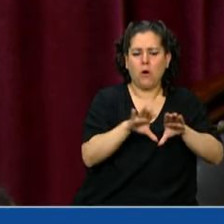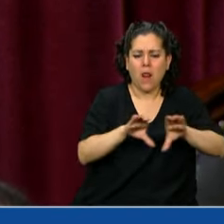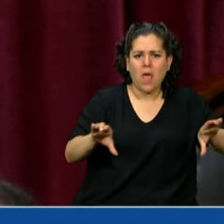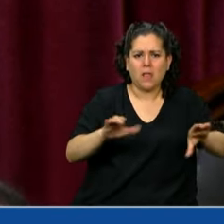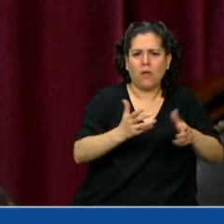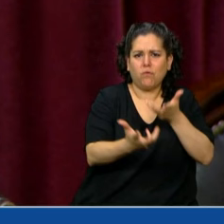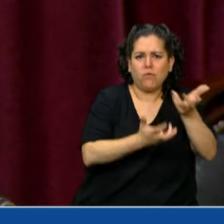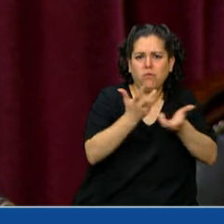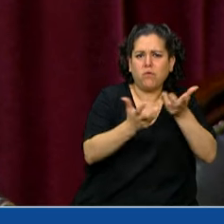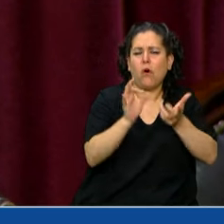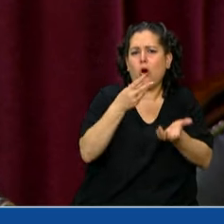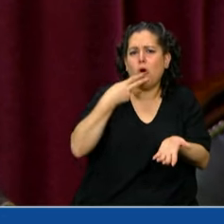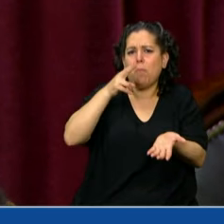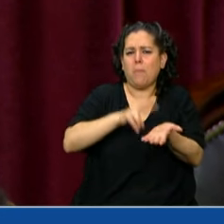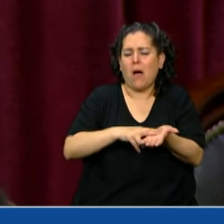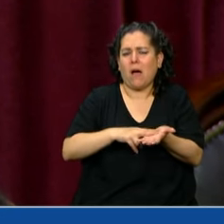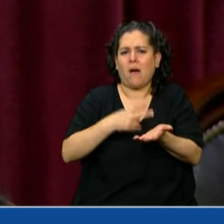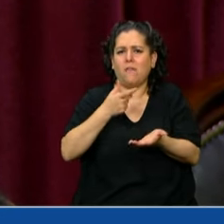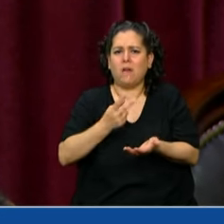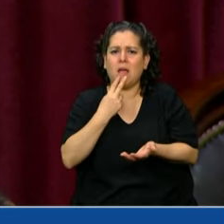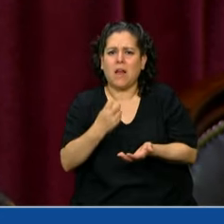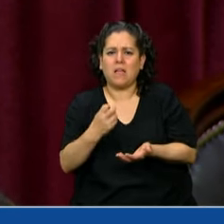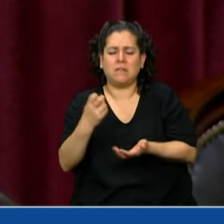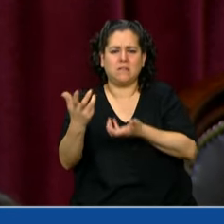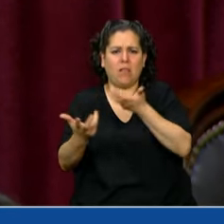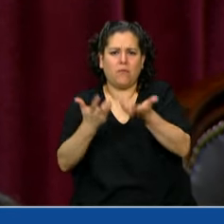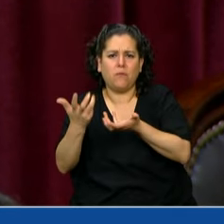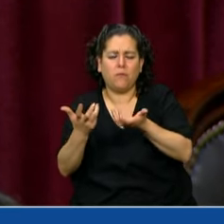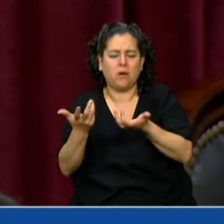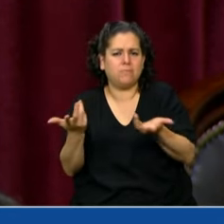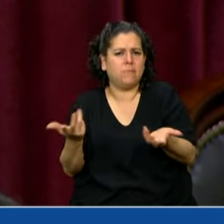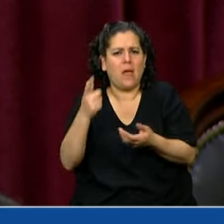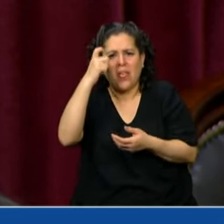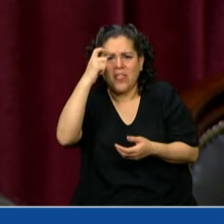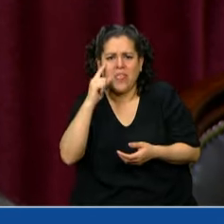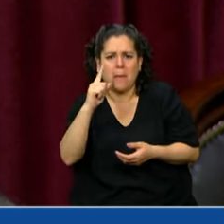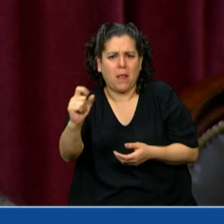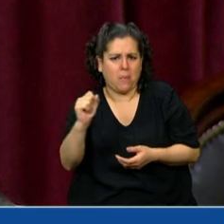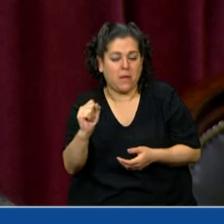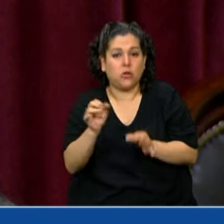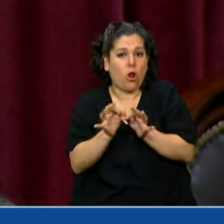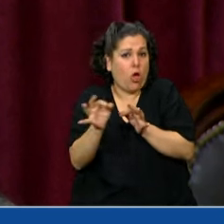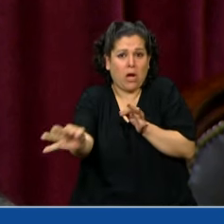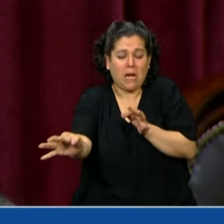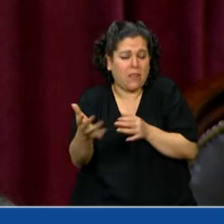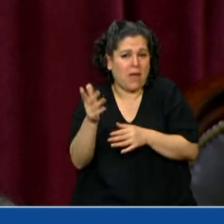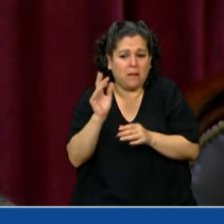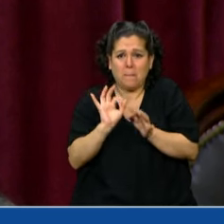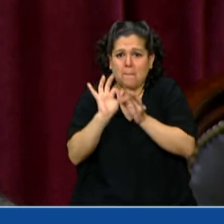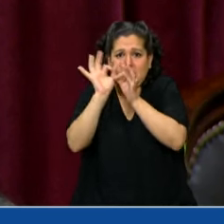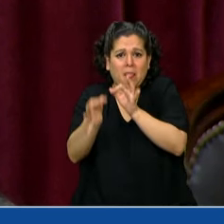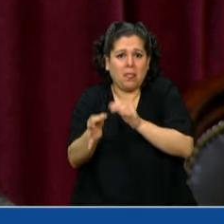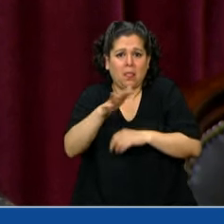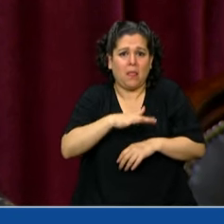factura eléctrica de hasta 100000 pesos Esta es una localidad que está allí a metros de vaca muerta